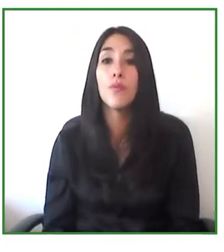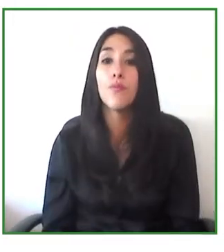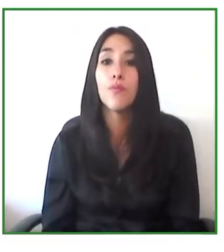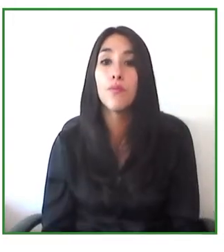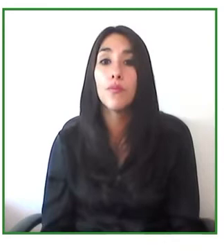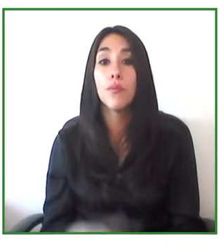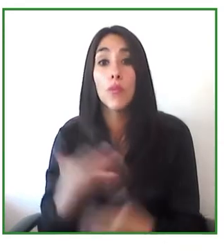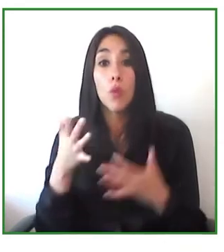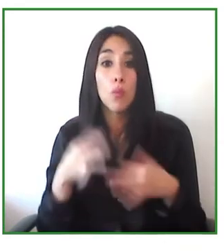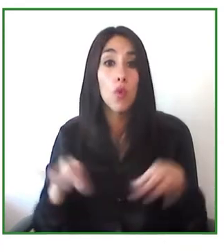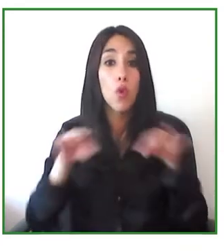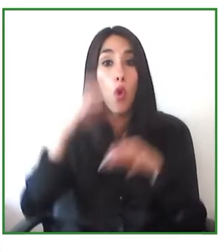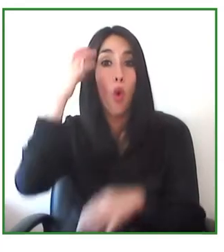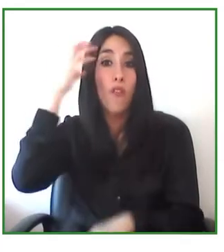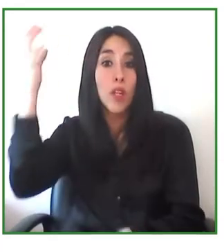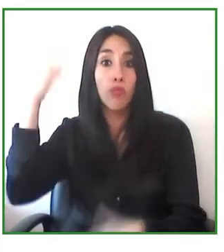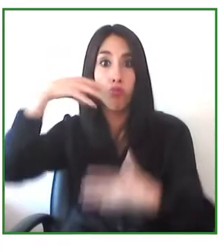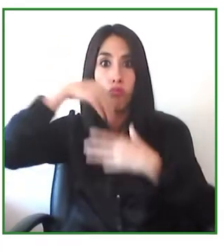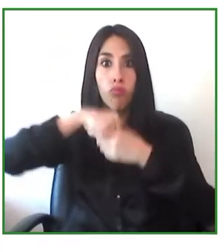pública.